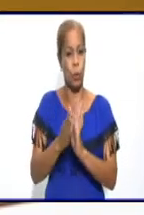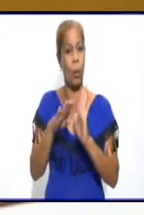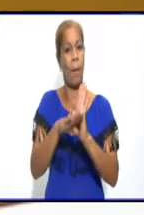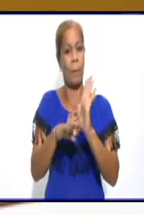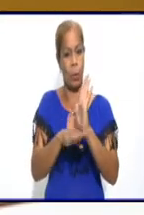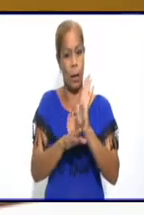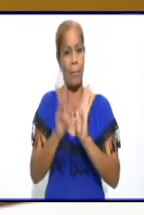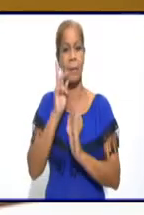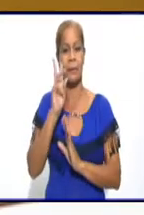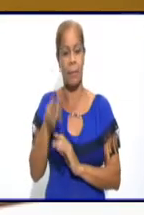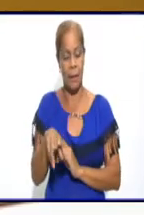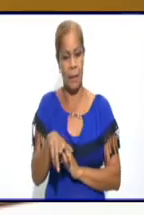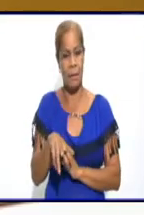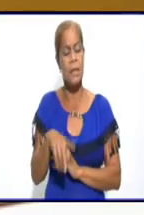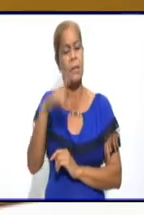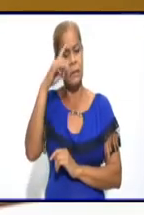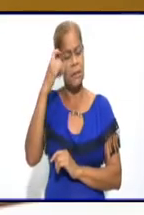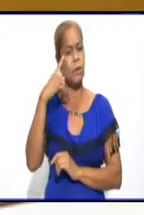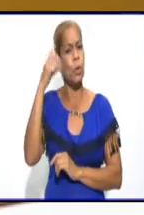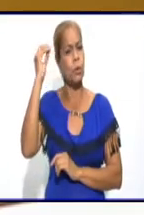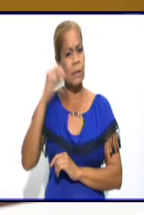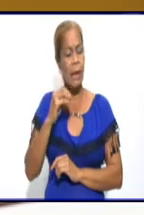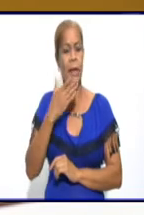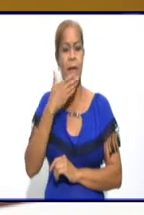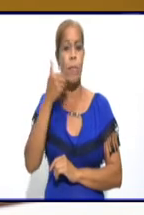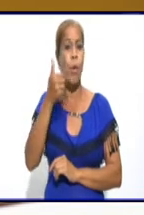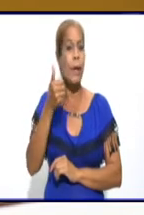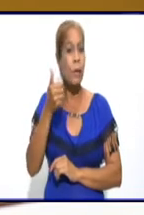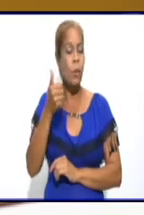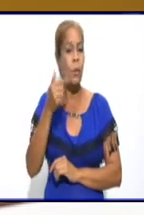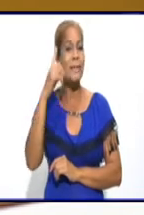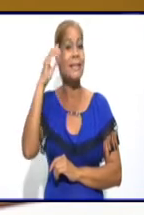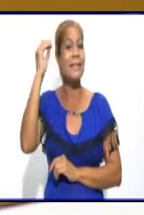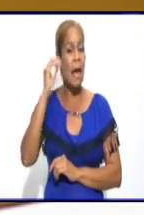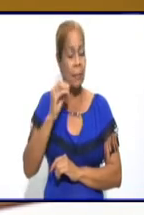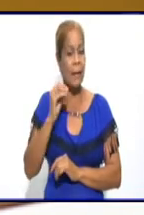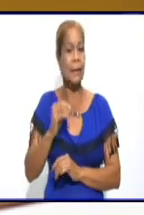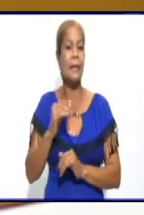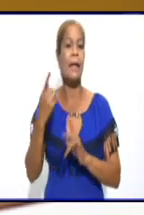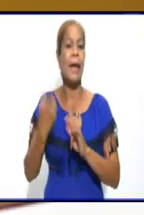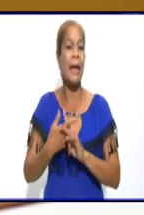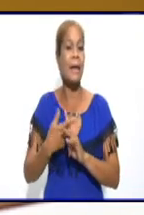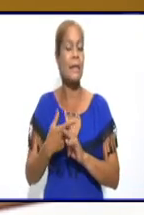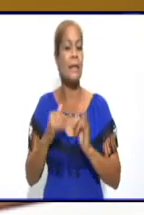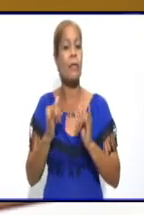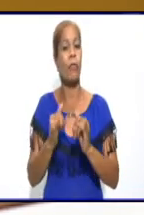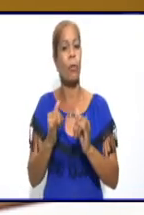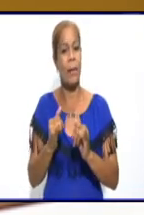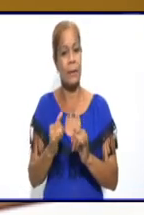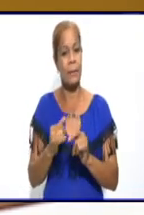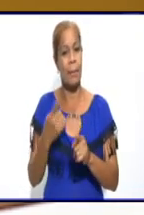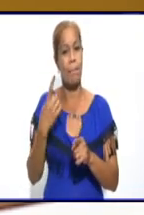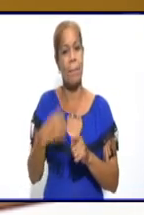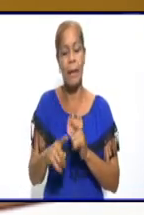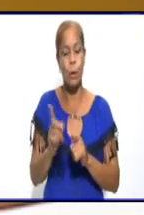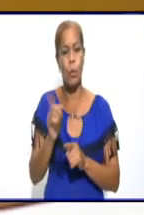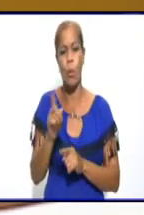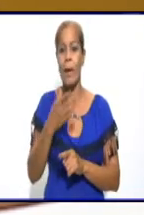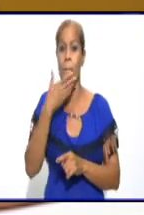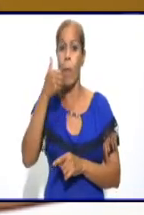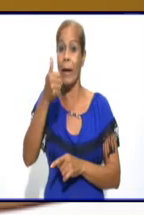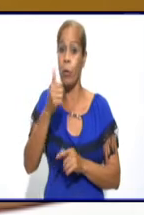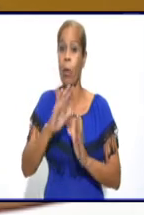cierto que es bueno estar informado y saber lo que está pasando pues siempre es bueno no es muy recomendable para las personas estado todo el tiempo